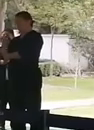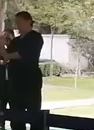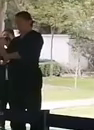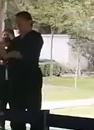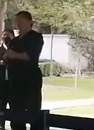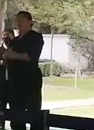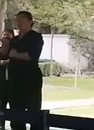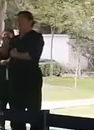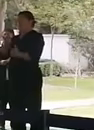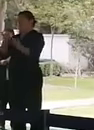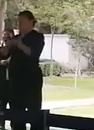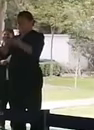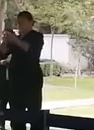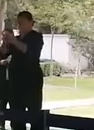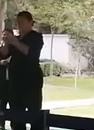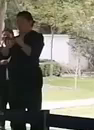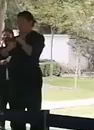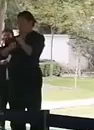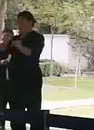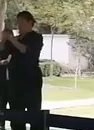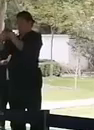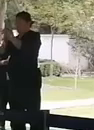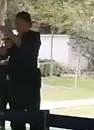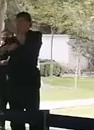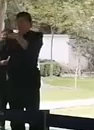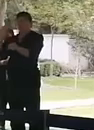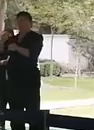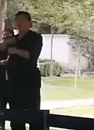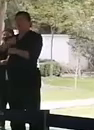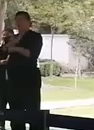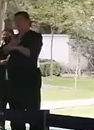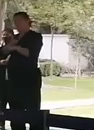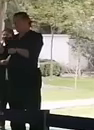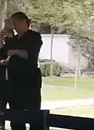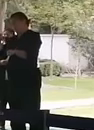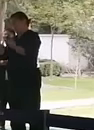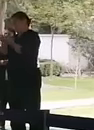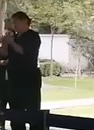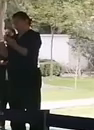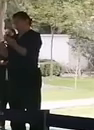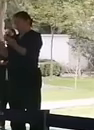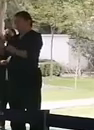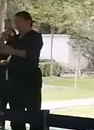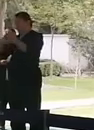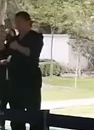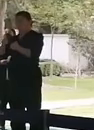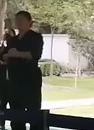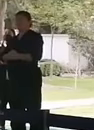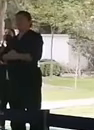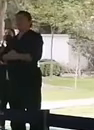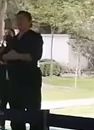prosperidad económica para Estados Unidos y México. Varias veces en el último año he estado yo